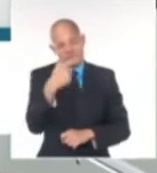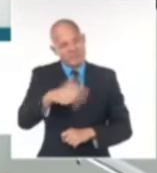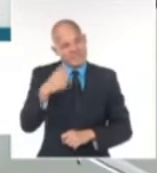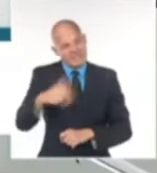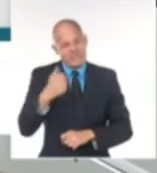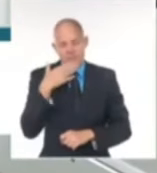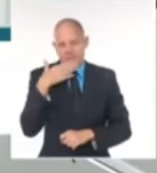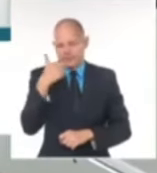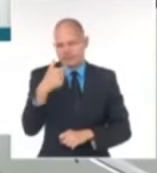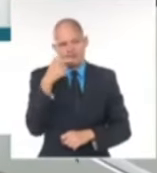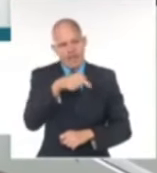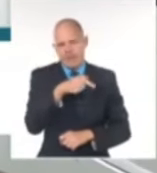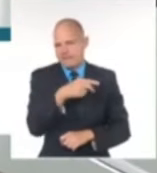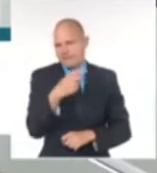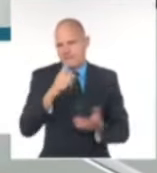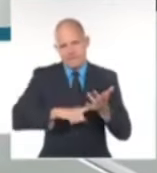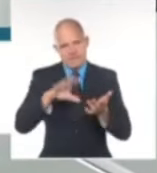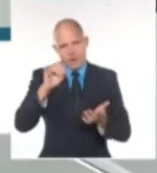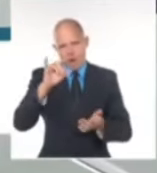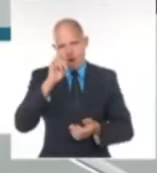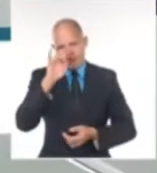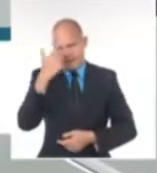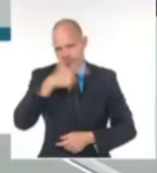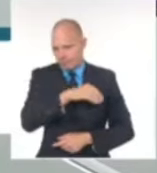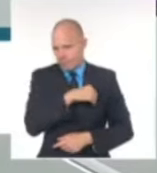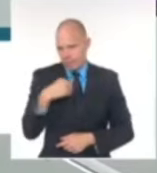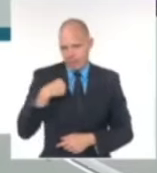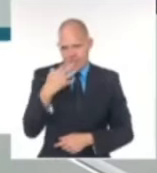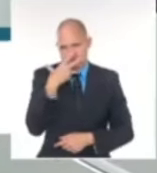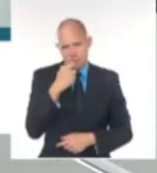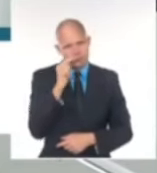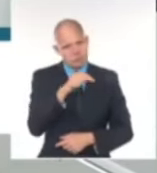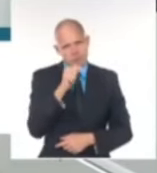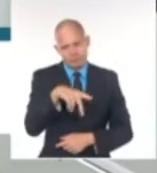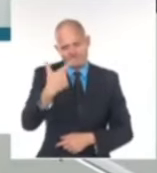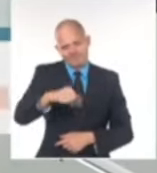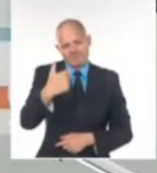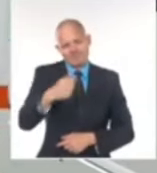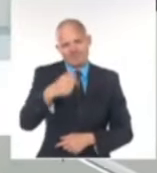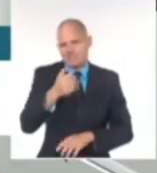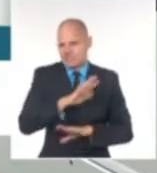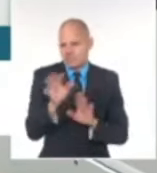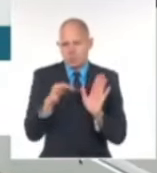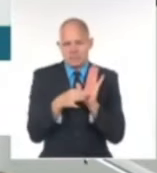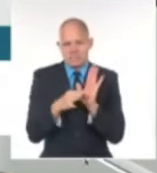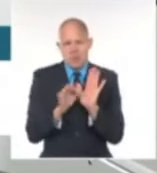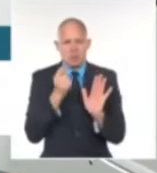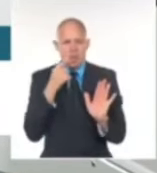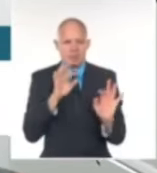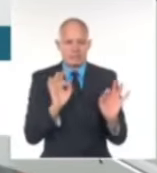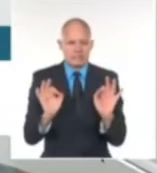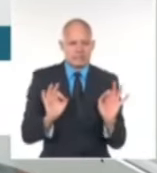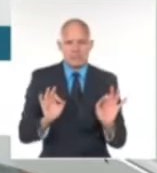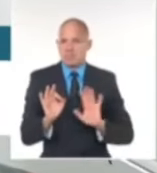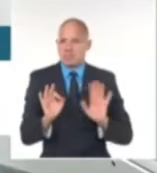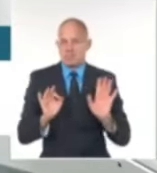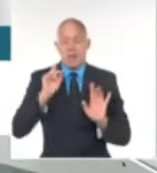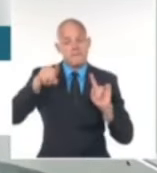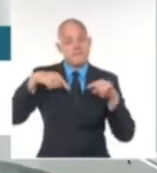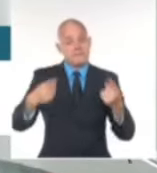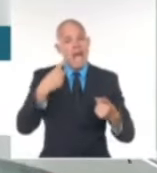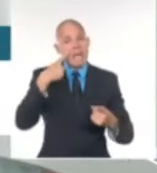preparación. Ya en estos últimos momentos estuvimos puliendo últimos detalles y nada, lo que queda es competir. ¿Cómo ha